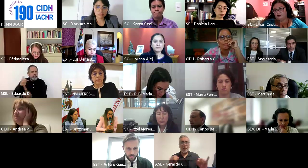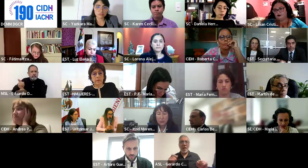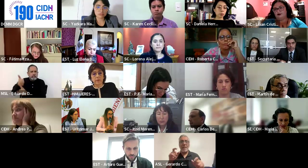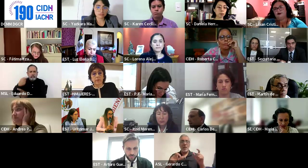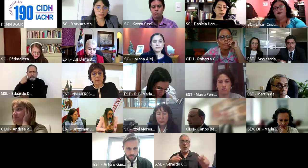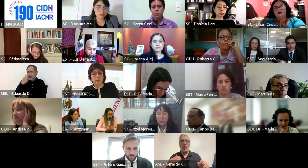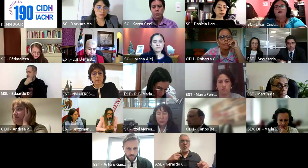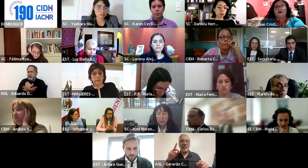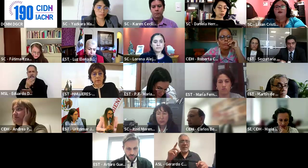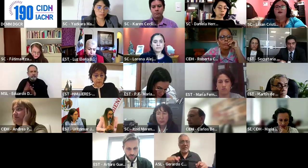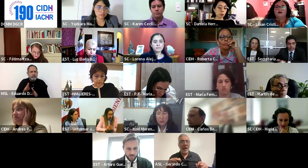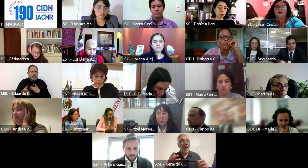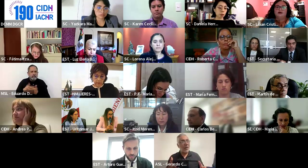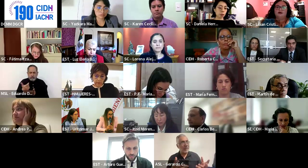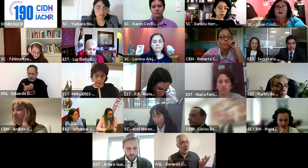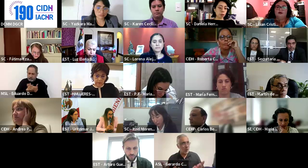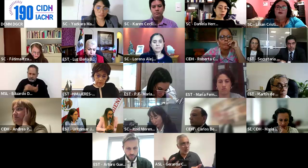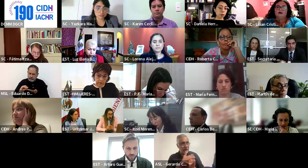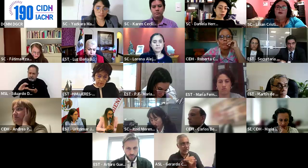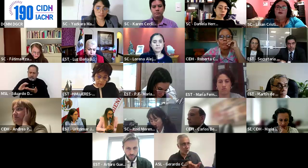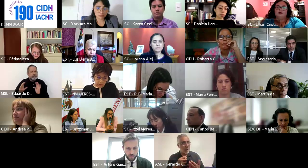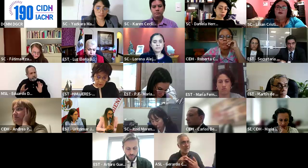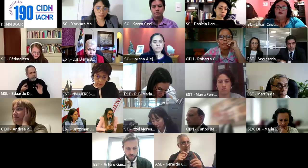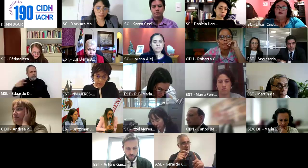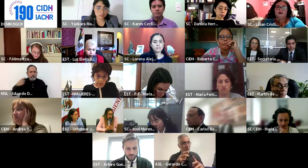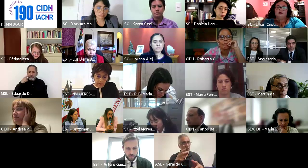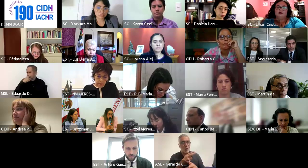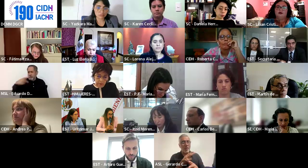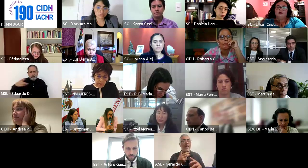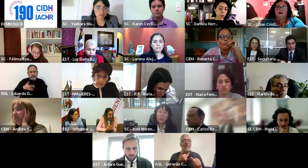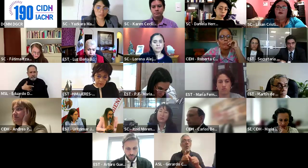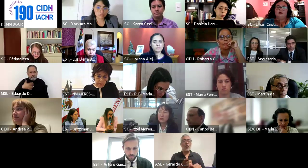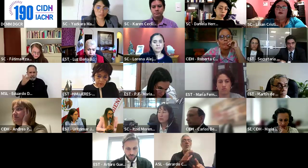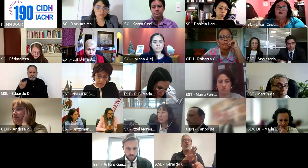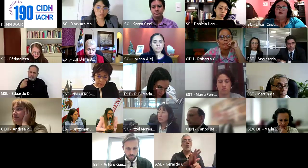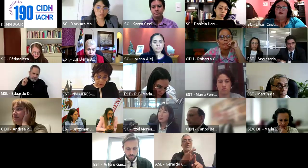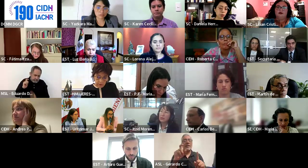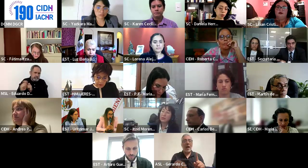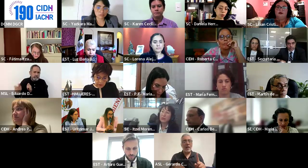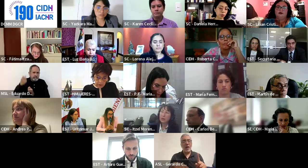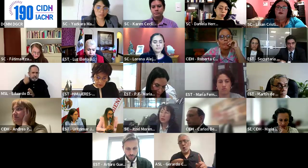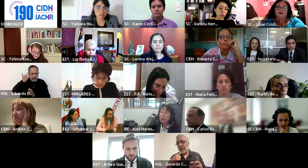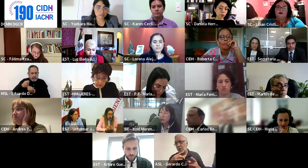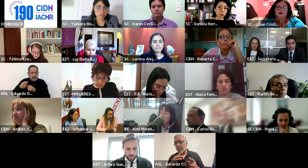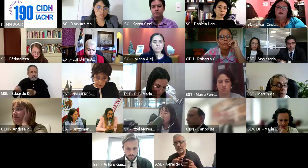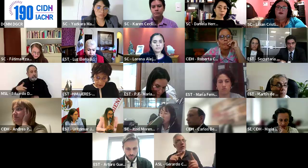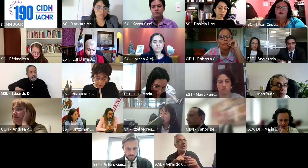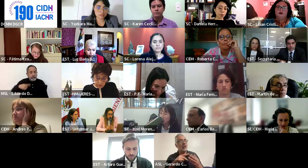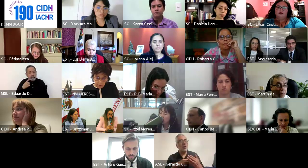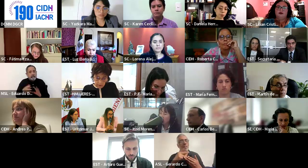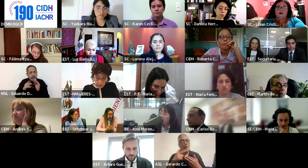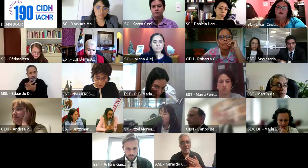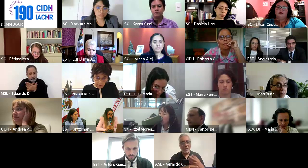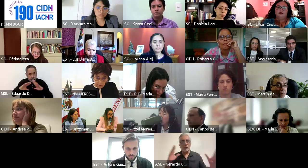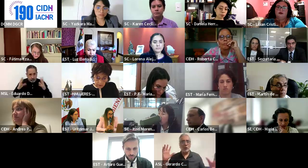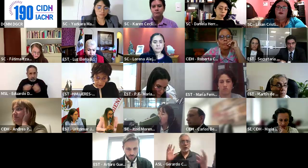discapacidad al aumentar sus ingresos para que ellas lo ocupen de acuerdo a sus propias necesidades. Como ya lo mencioné, estos programas en su conjunto